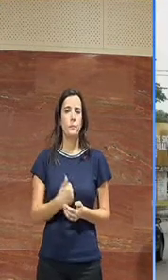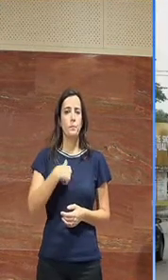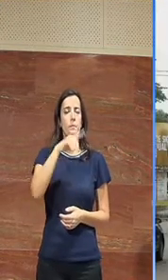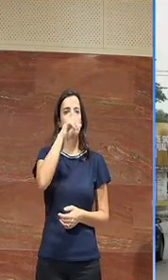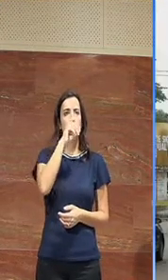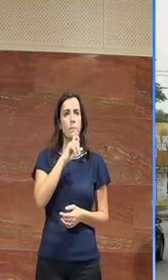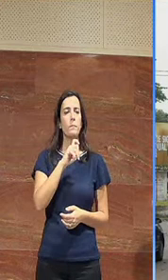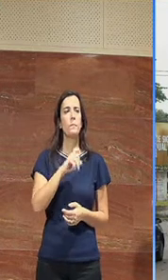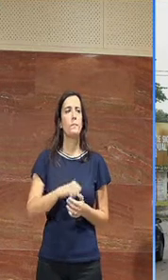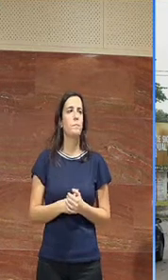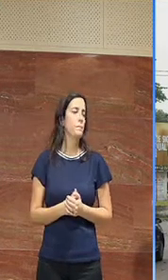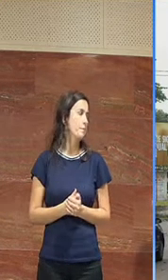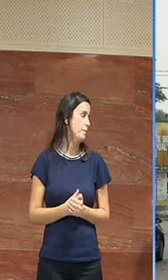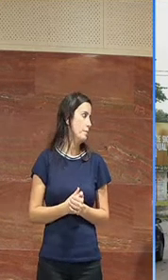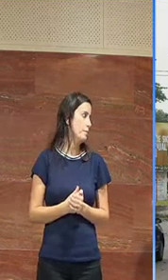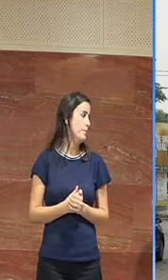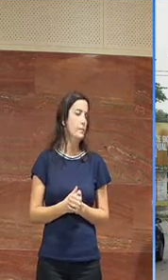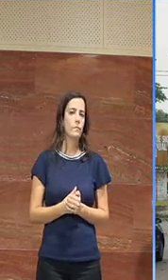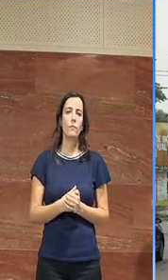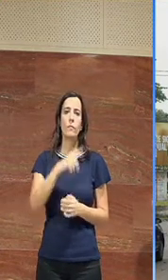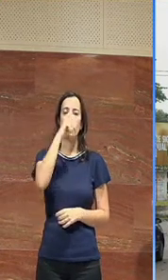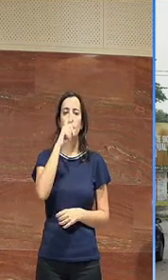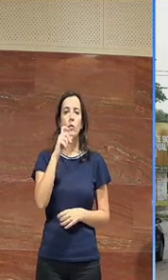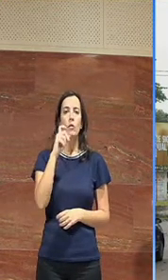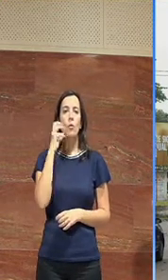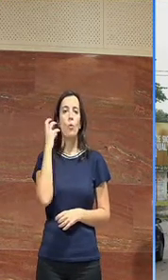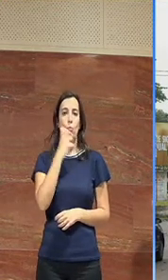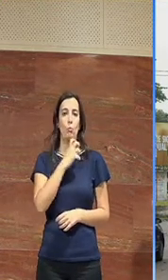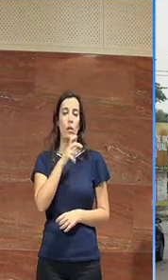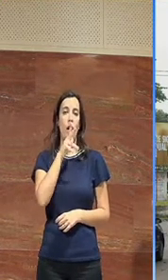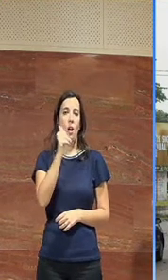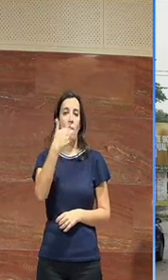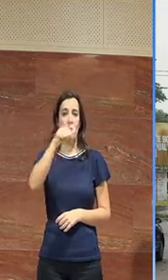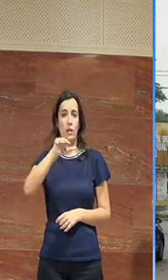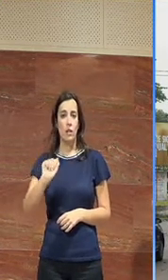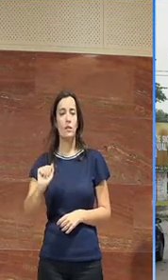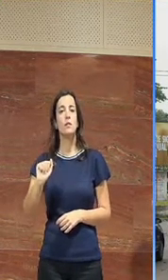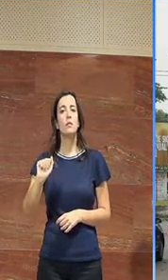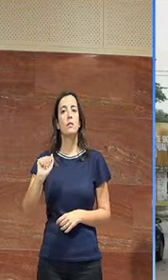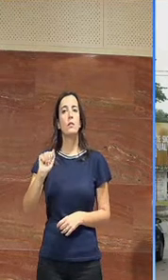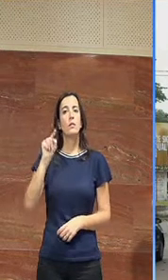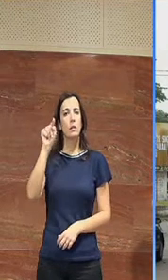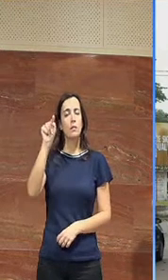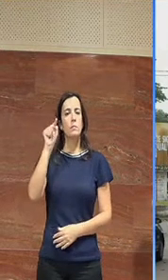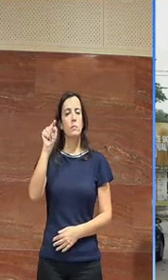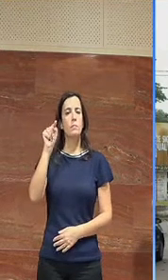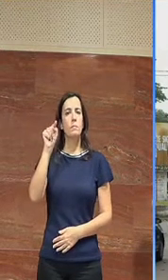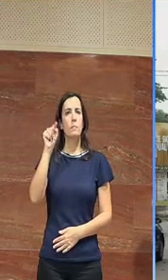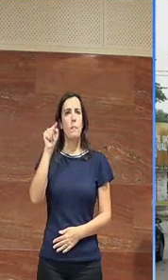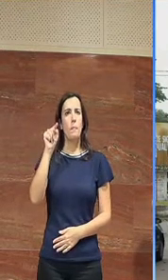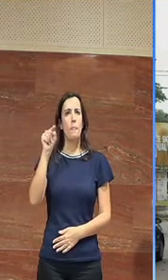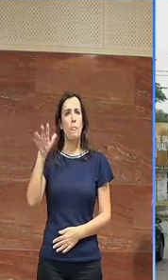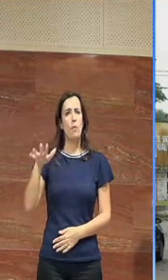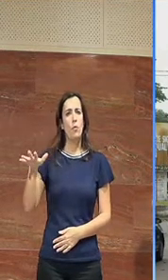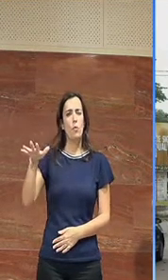que estando en Cuba, en La Habana, había por muchos